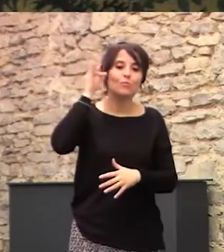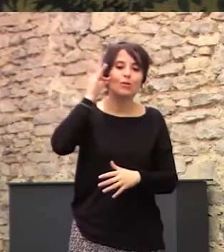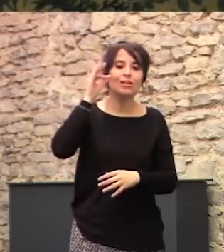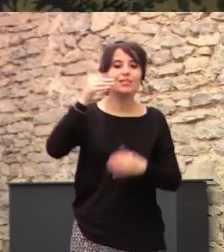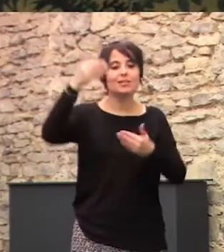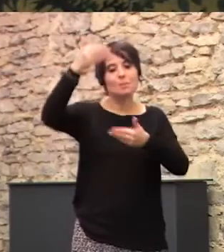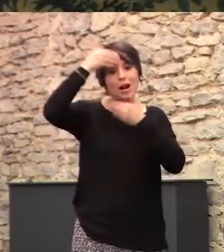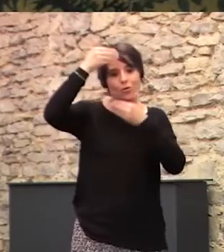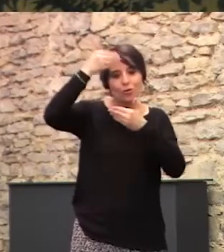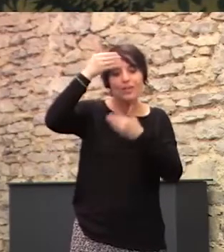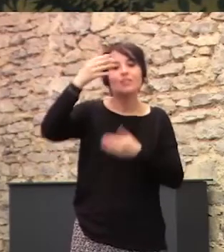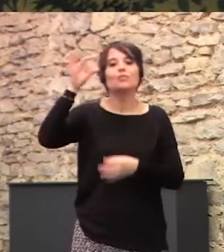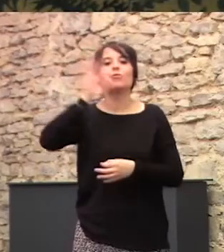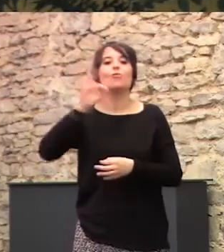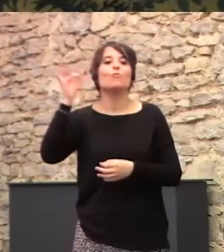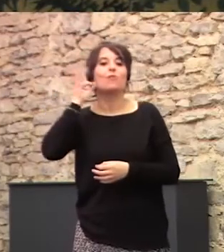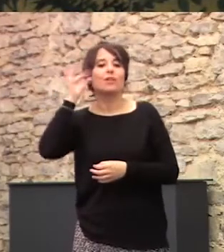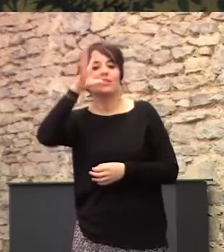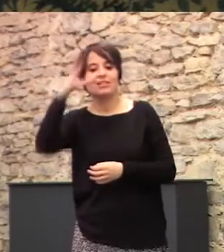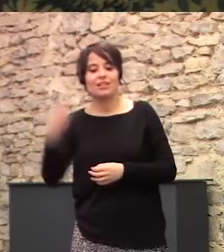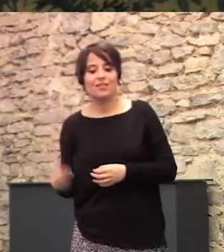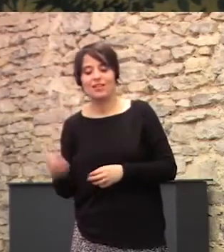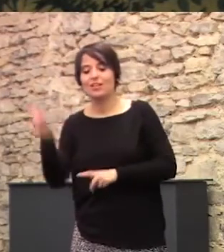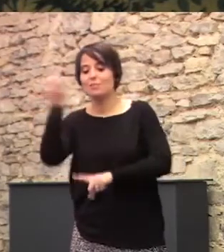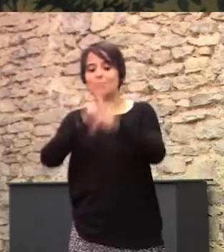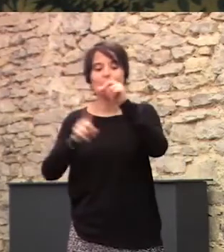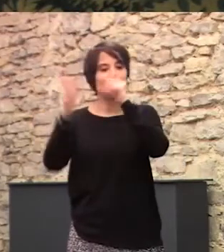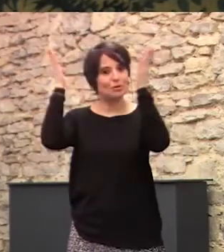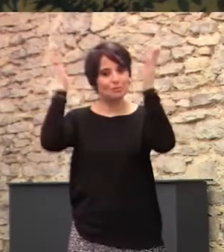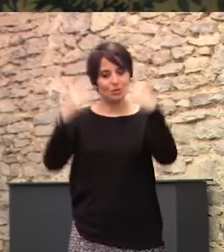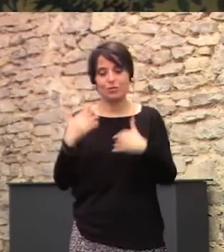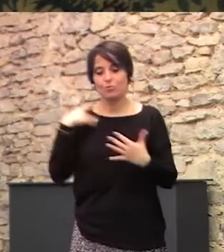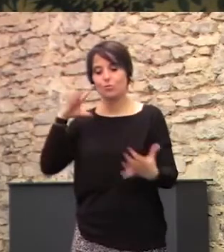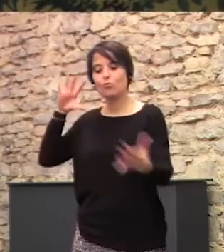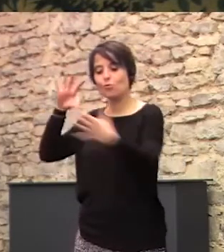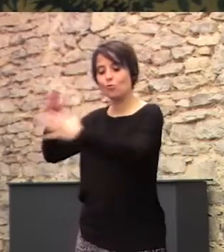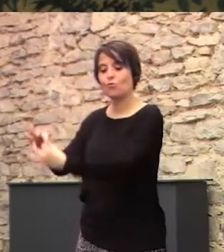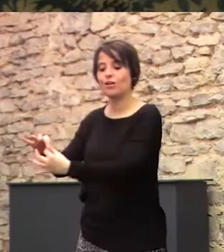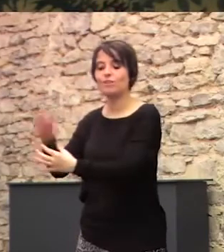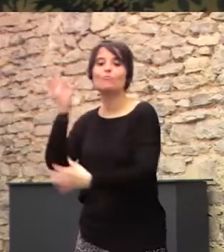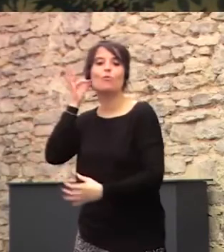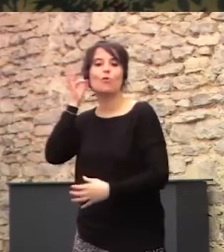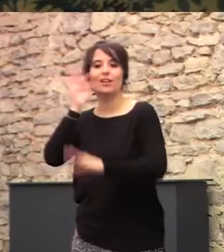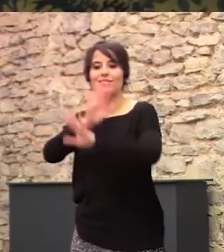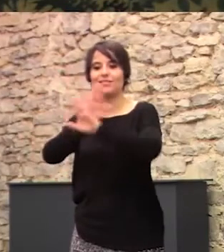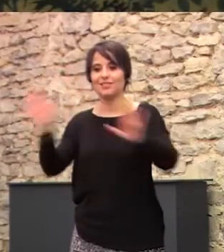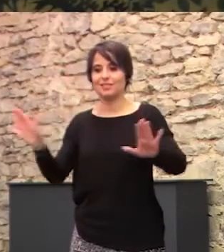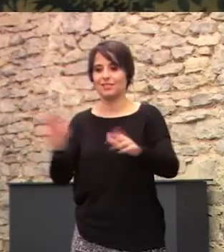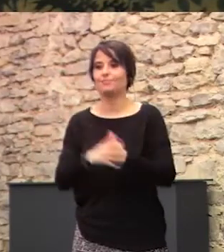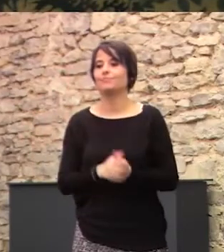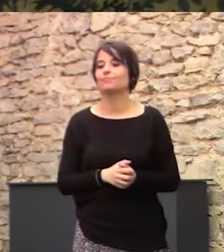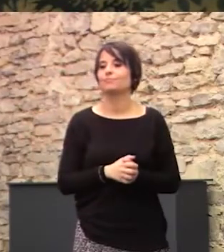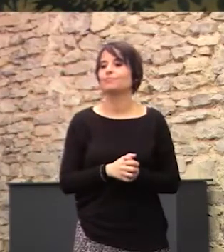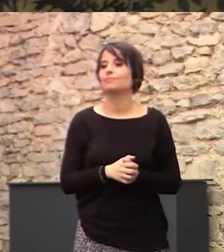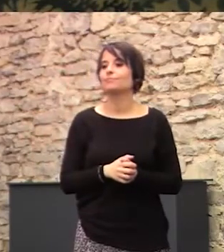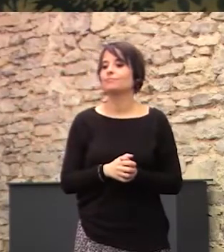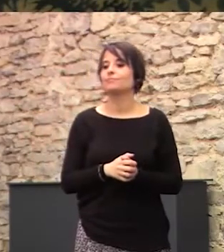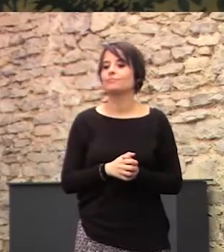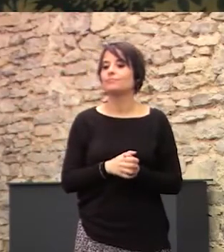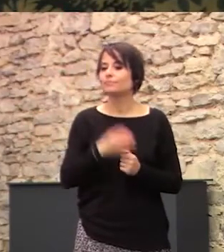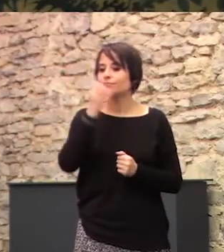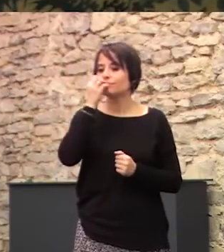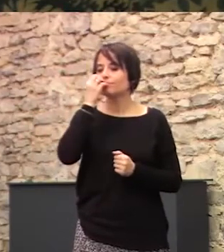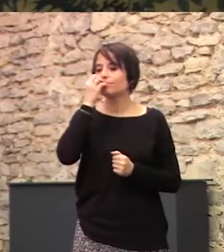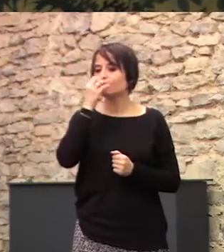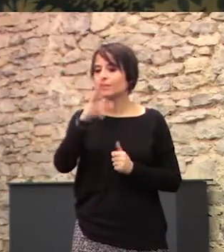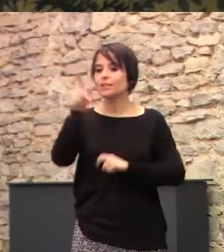marroquíes y no se dan problemas, vamos, porque lo que les une son mujeres. Bien, y dentro de la